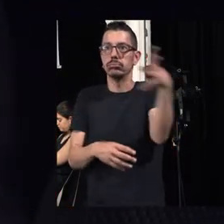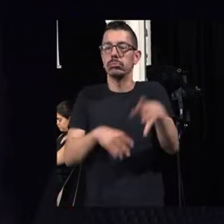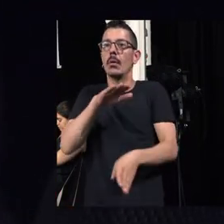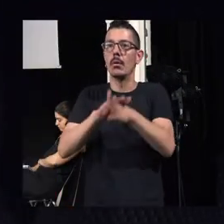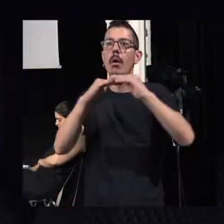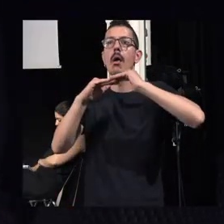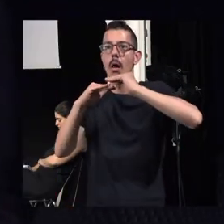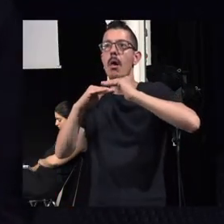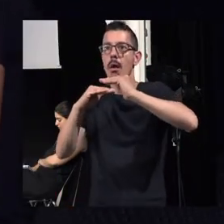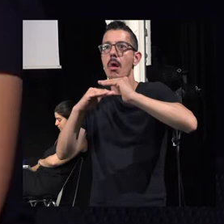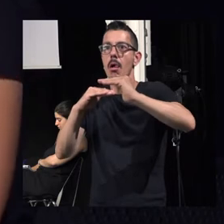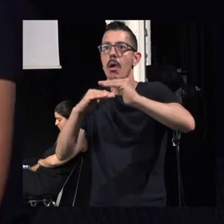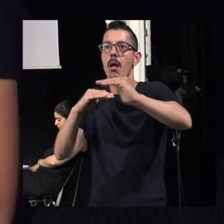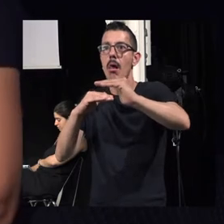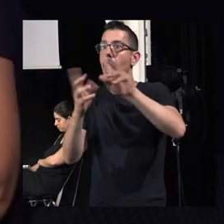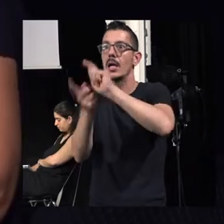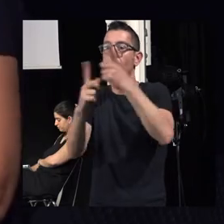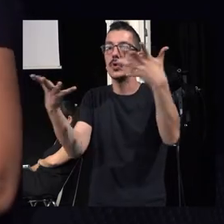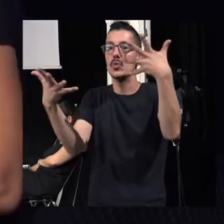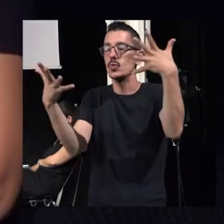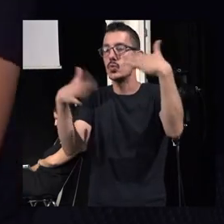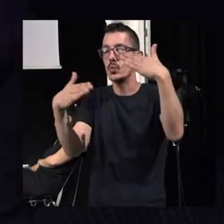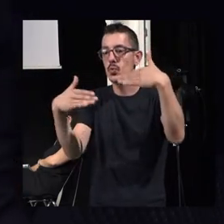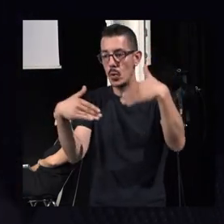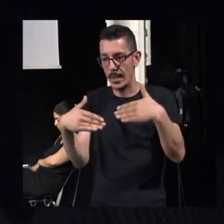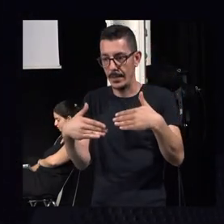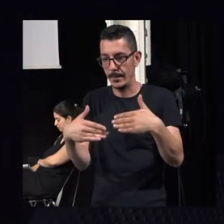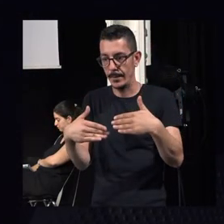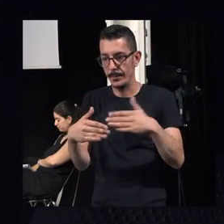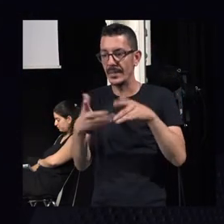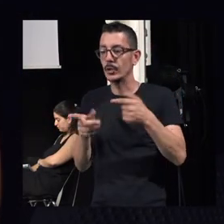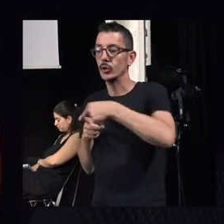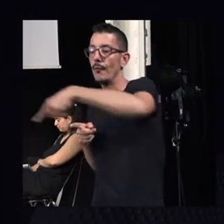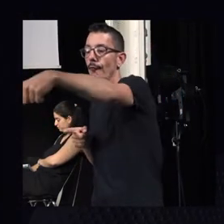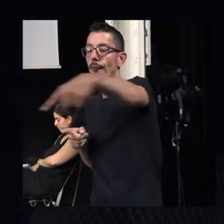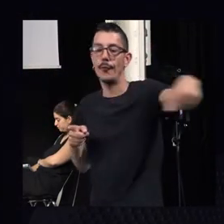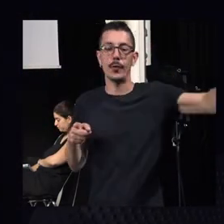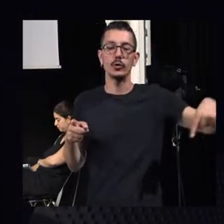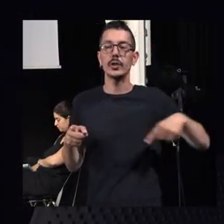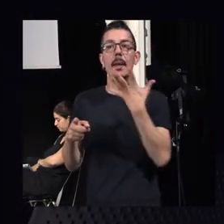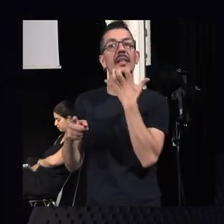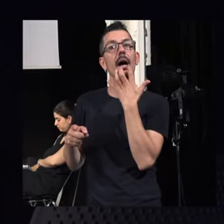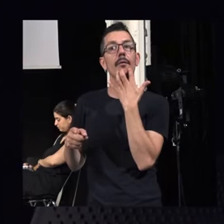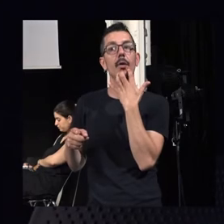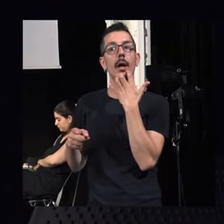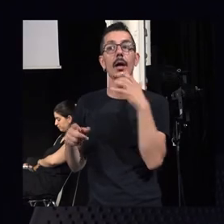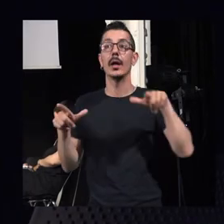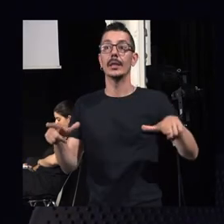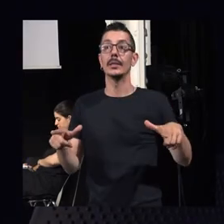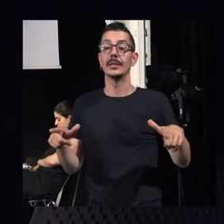Entonces, la metáfora del mantenimiento de la frontera, entonces, ¿qué genera? La metáfora de la categoría